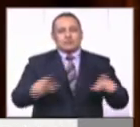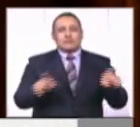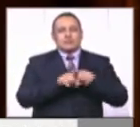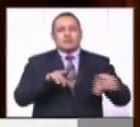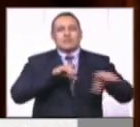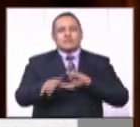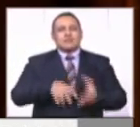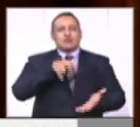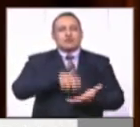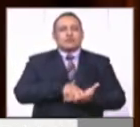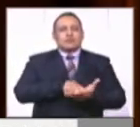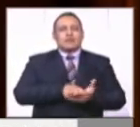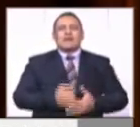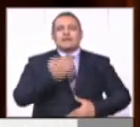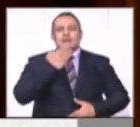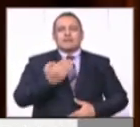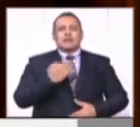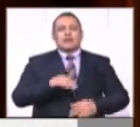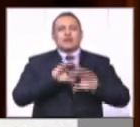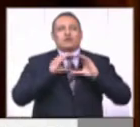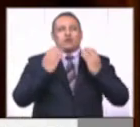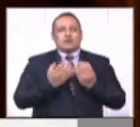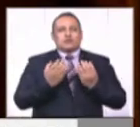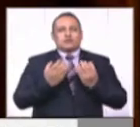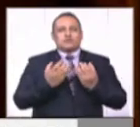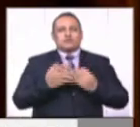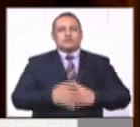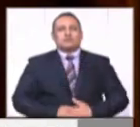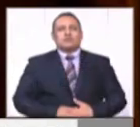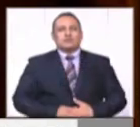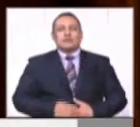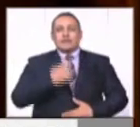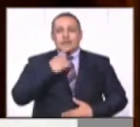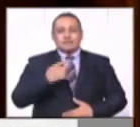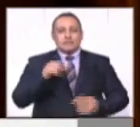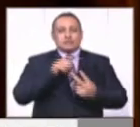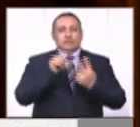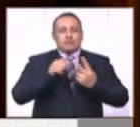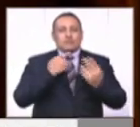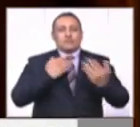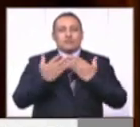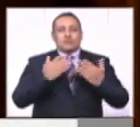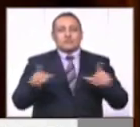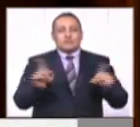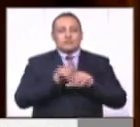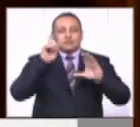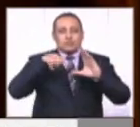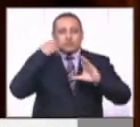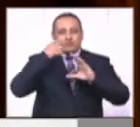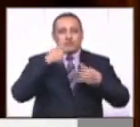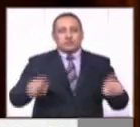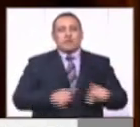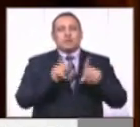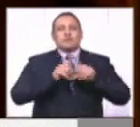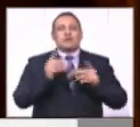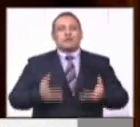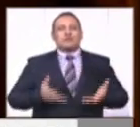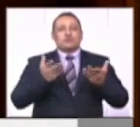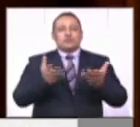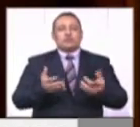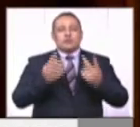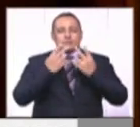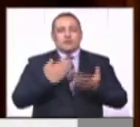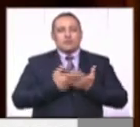arrodillar A quiénes al congreso señor presidente esas dos formas esos dos lo dejo como